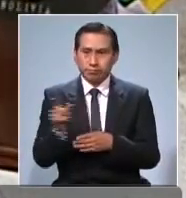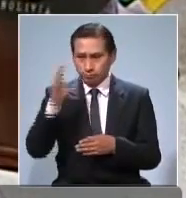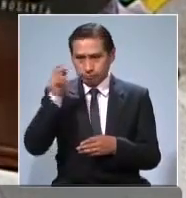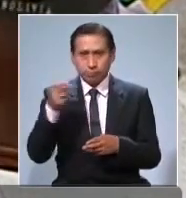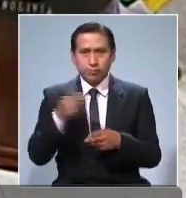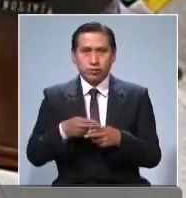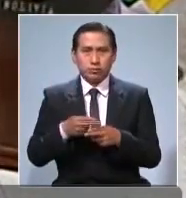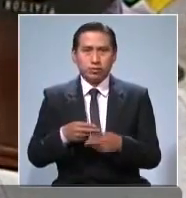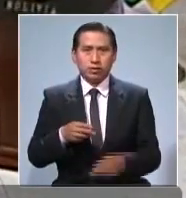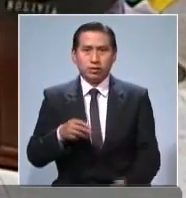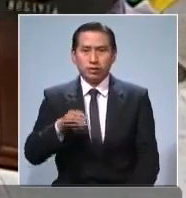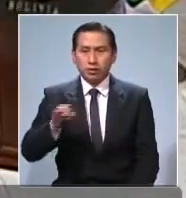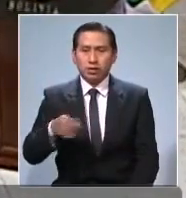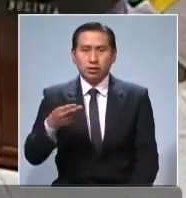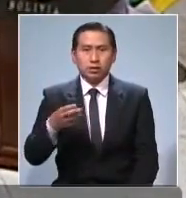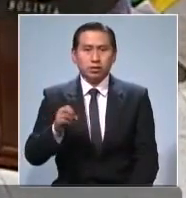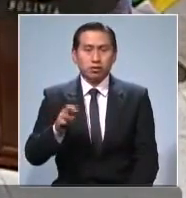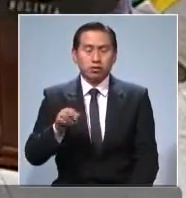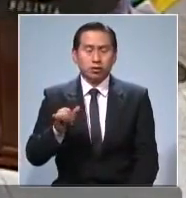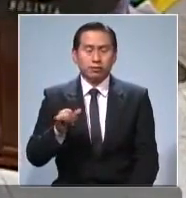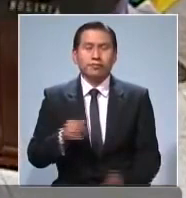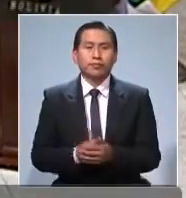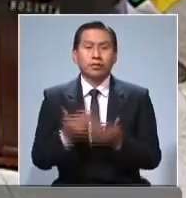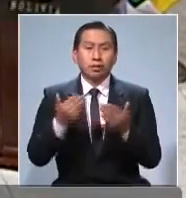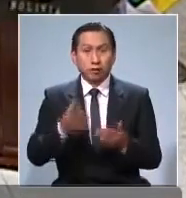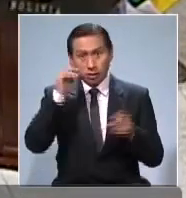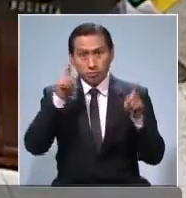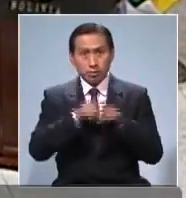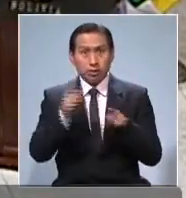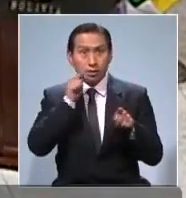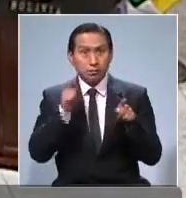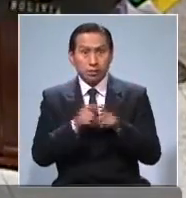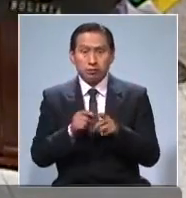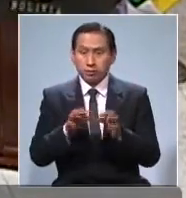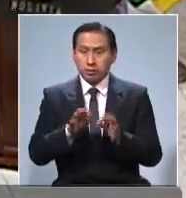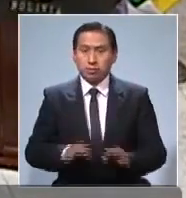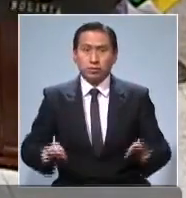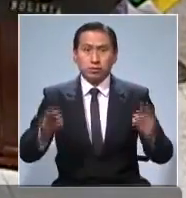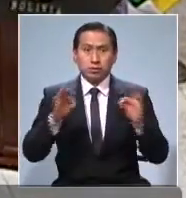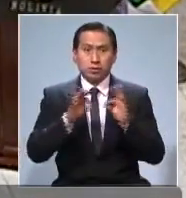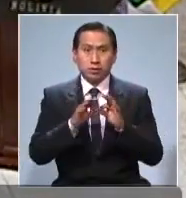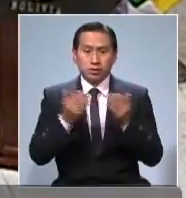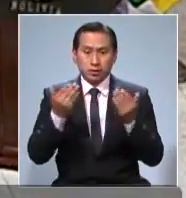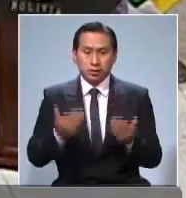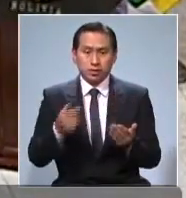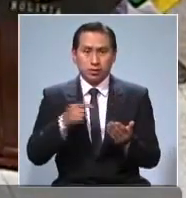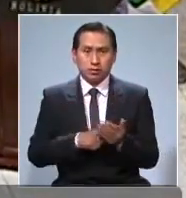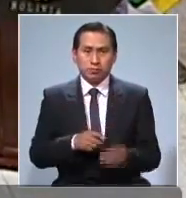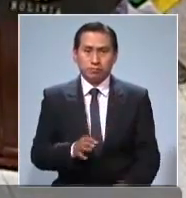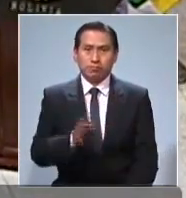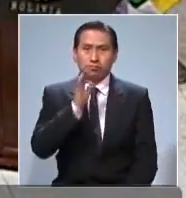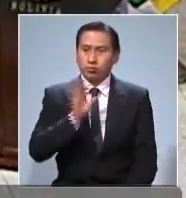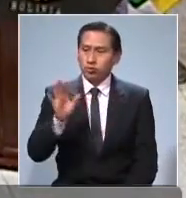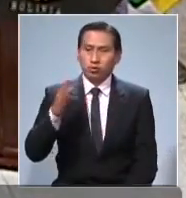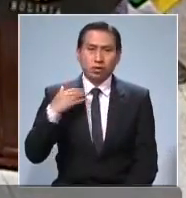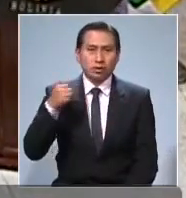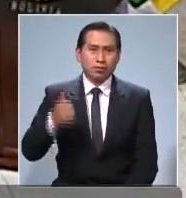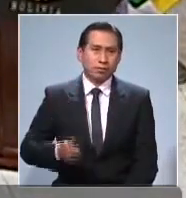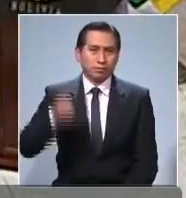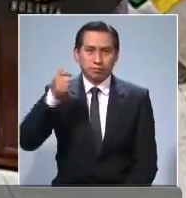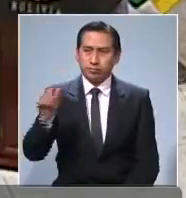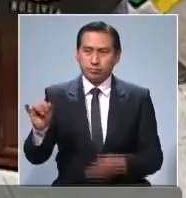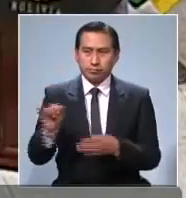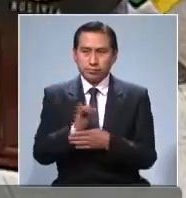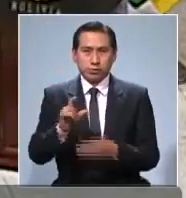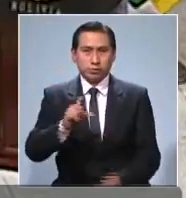Aguilera Montesinos. A continuación, hermanos y hermanas, en la parte central de este acto de posesión del comandante general interino